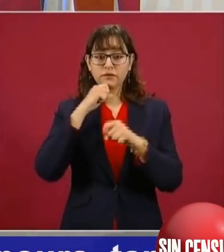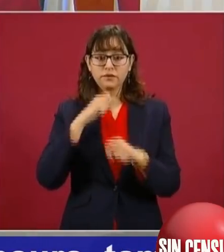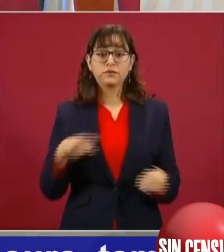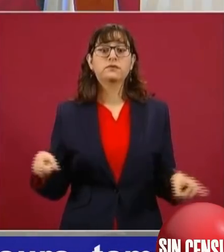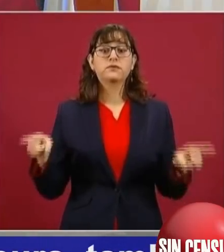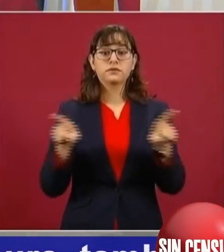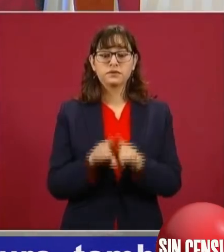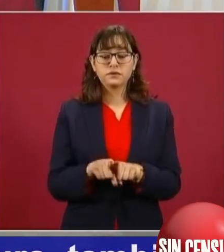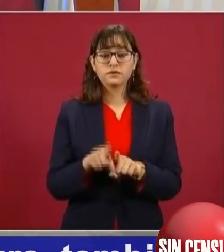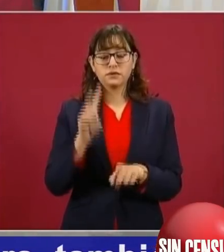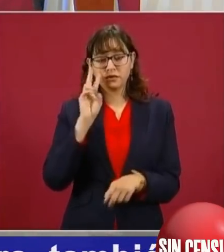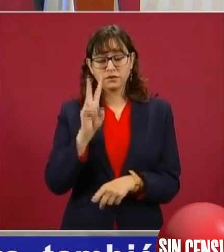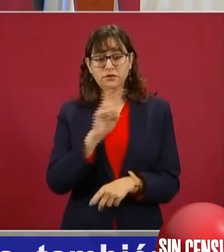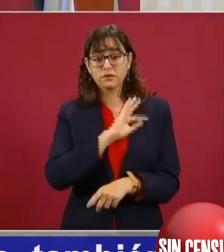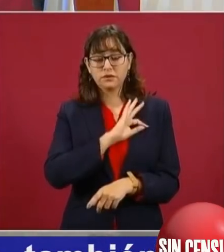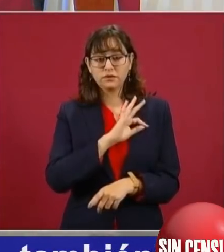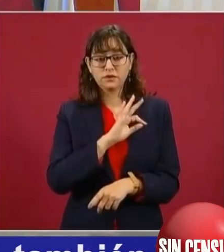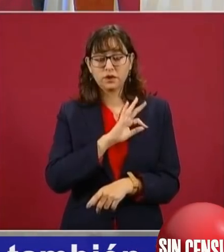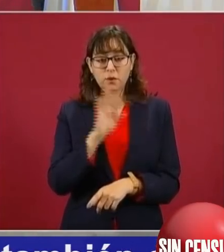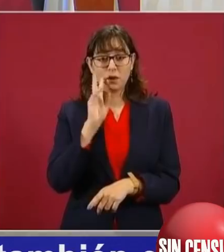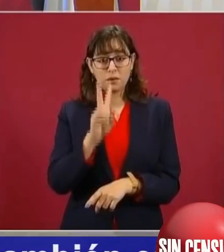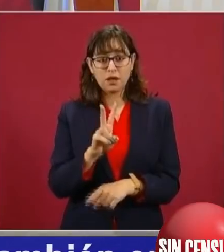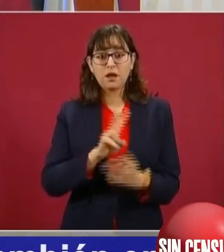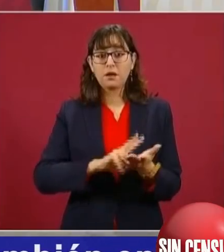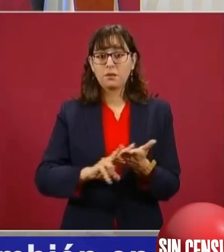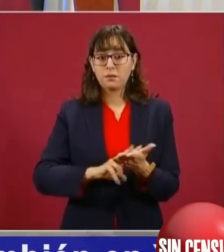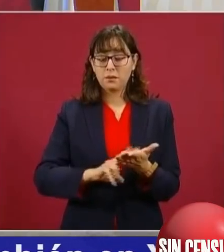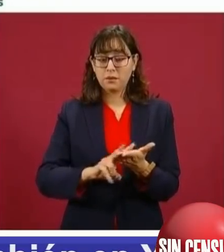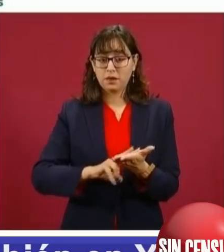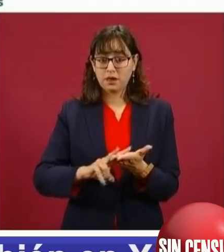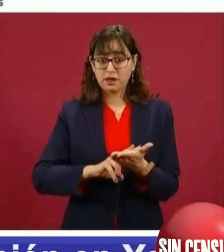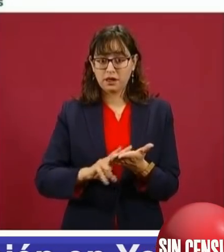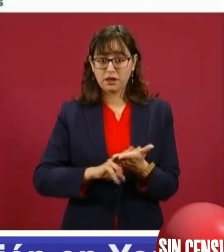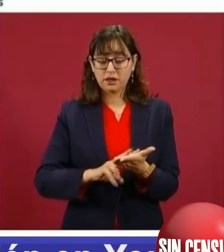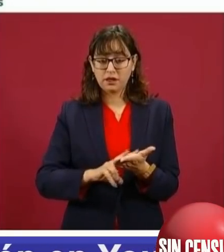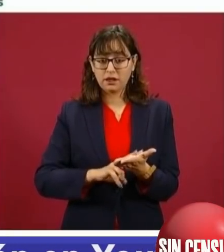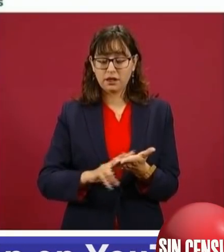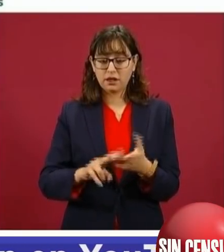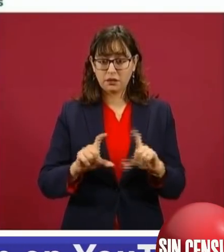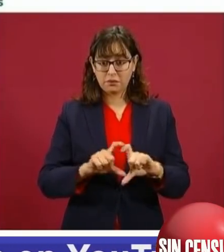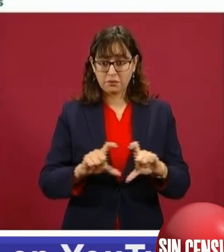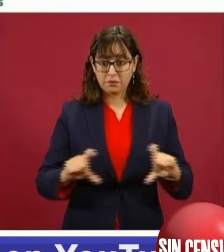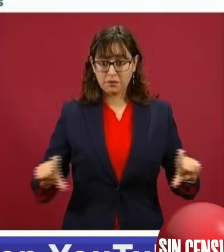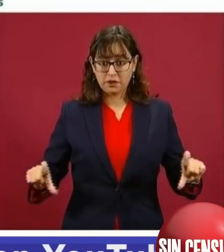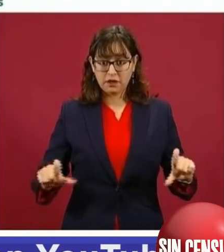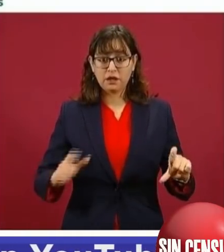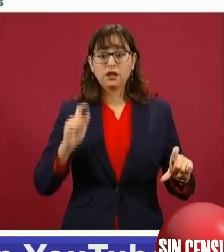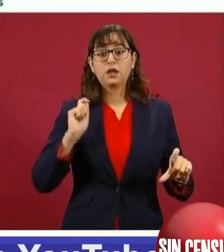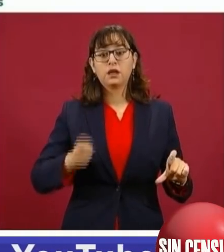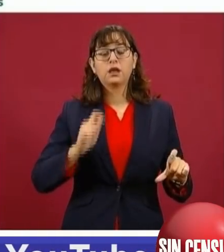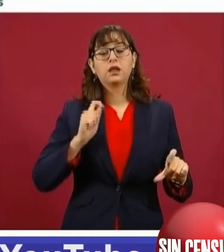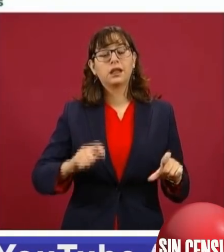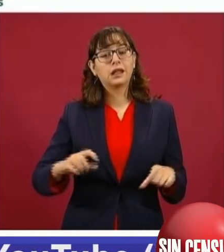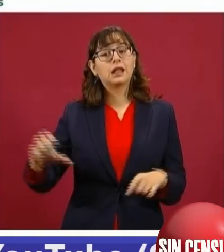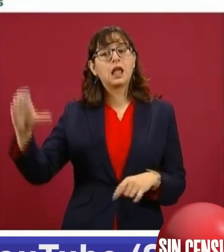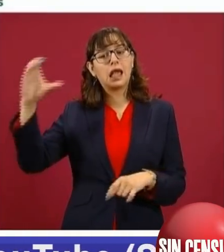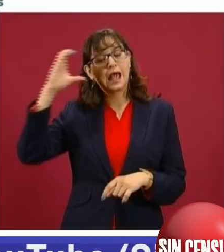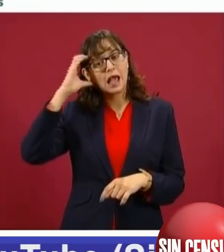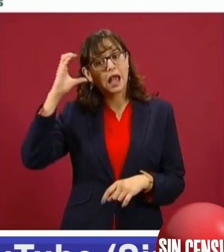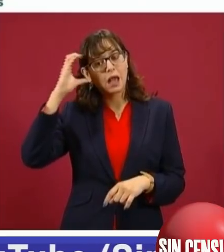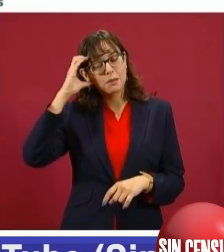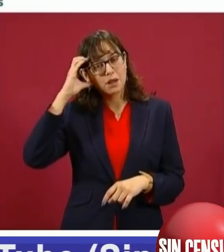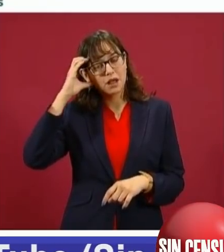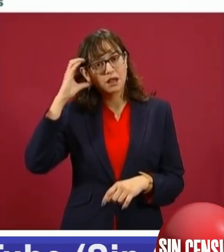lo vemos en color verde, es la ocupación de aquellas unidades o camas de atención que son para